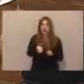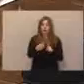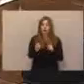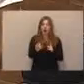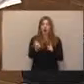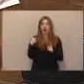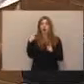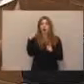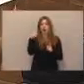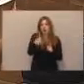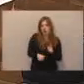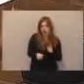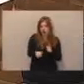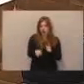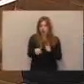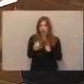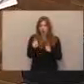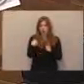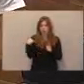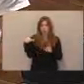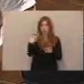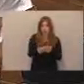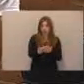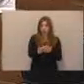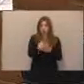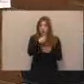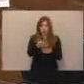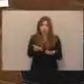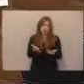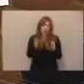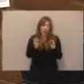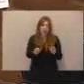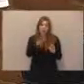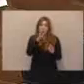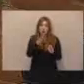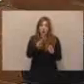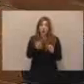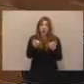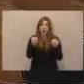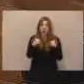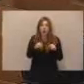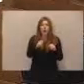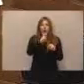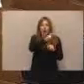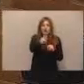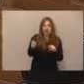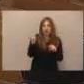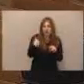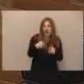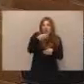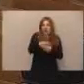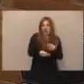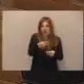recorrido del período que llevamos andado. E non lle pa menos, porque a pesar de les advertencias que ya se fixeron tanto a